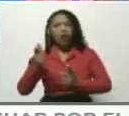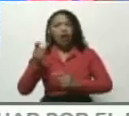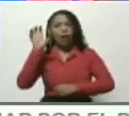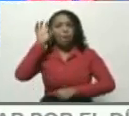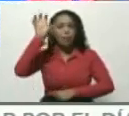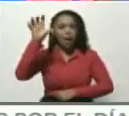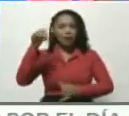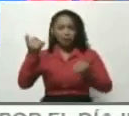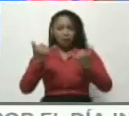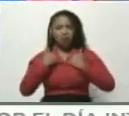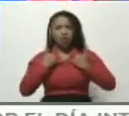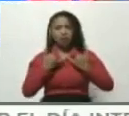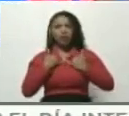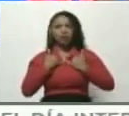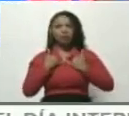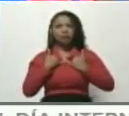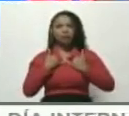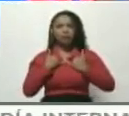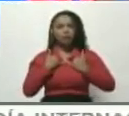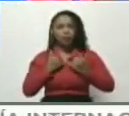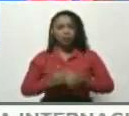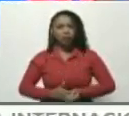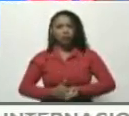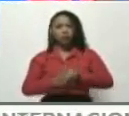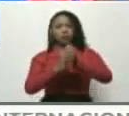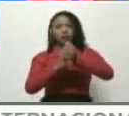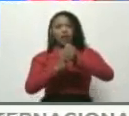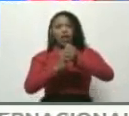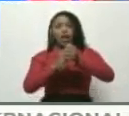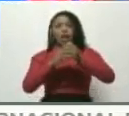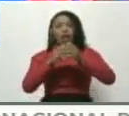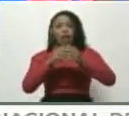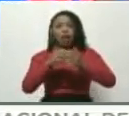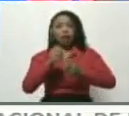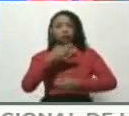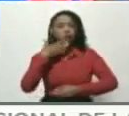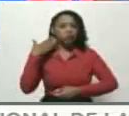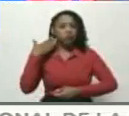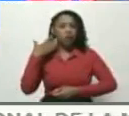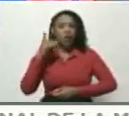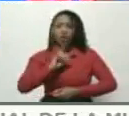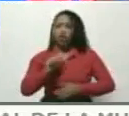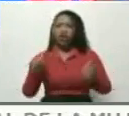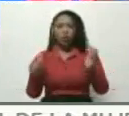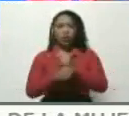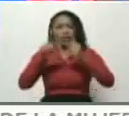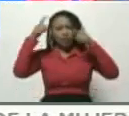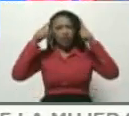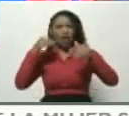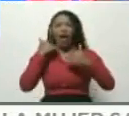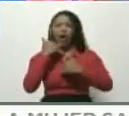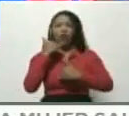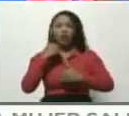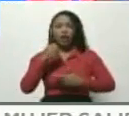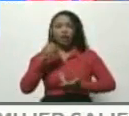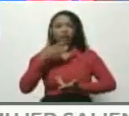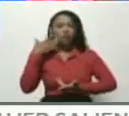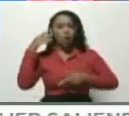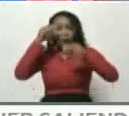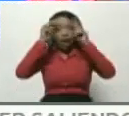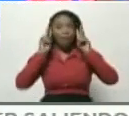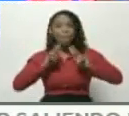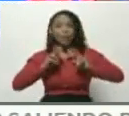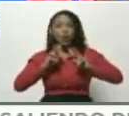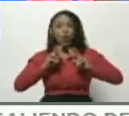por sí mismo, lo guía la dignidad. No se concibe a un chavista que no sea digno.